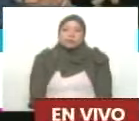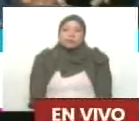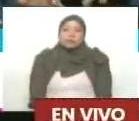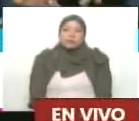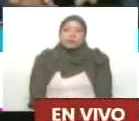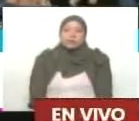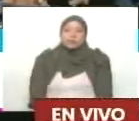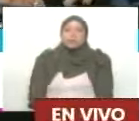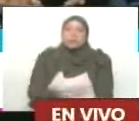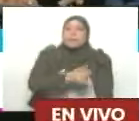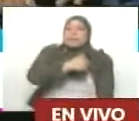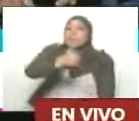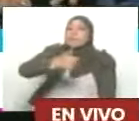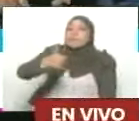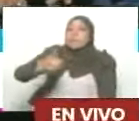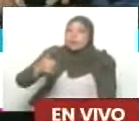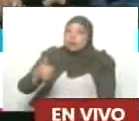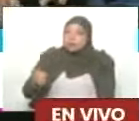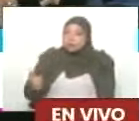Que cada quien